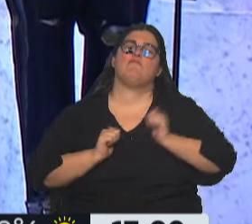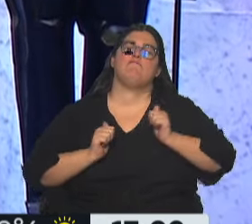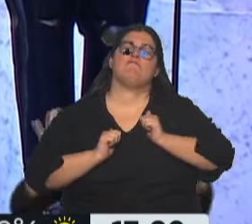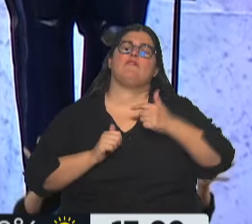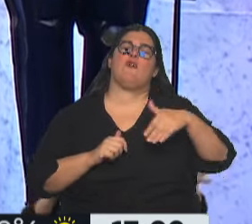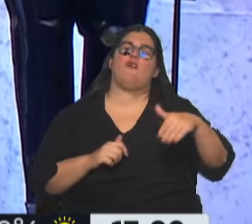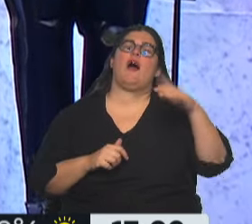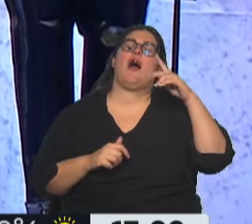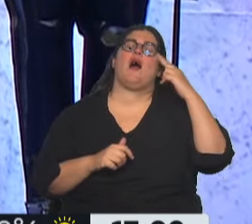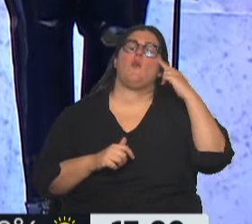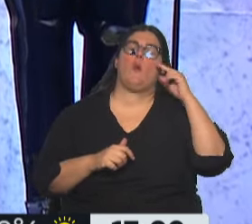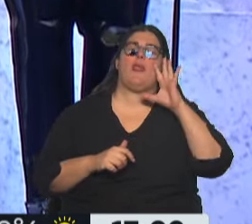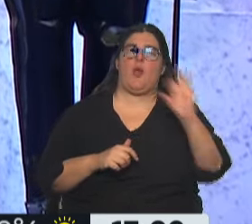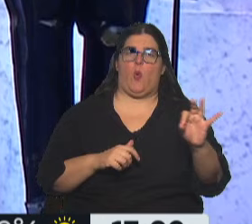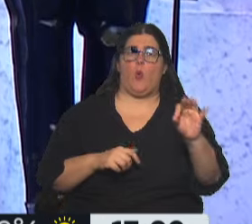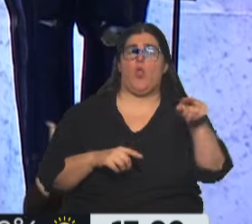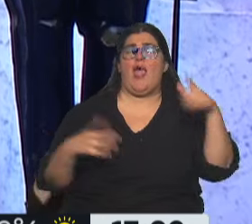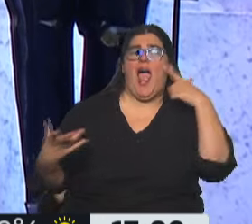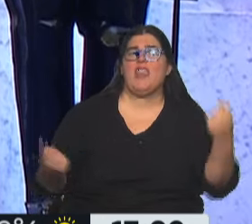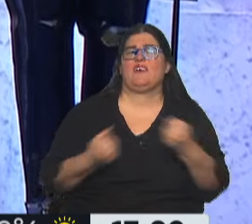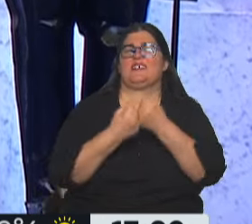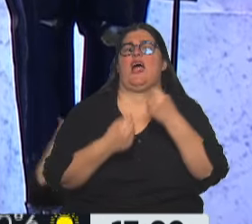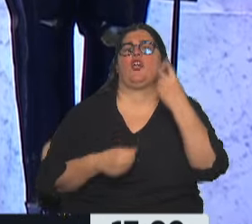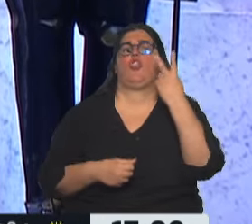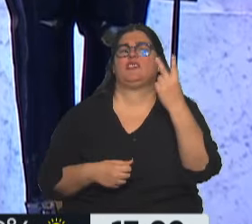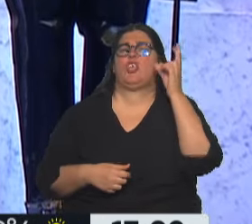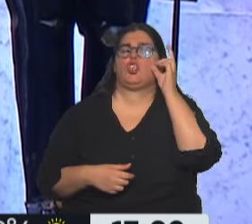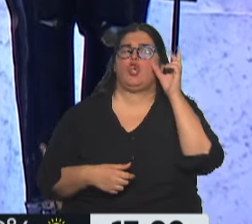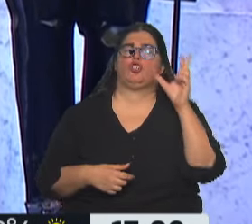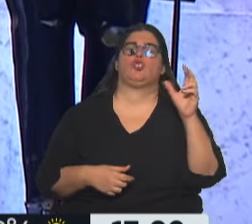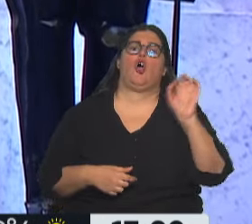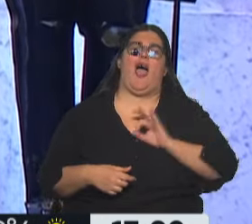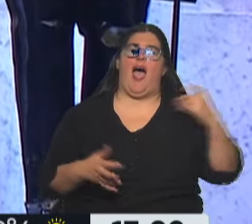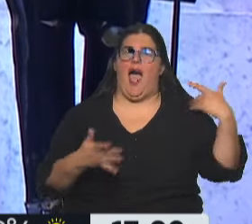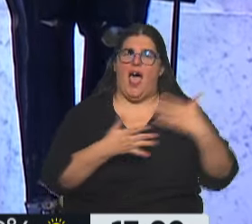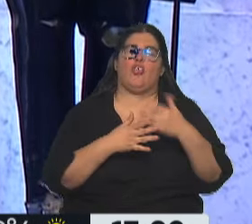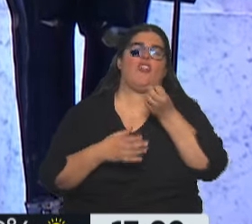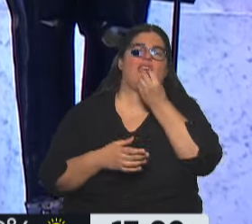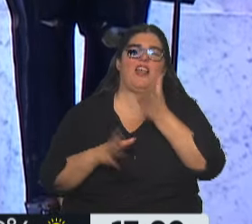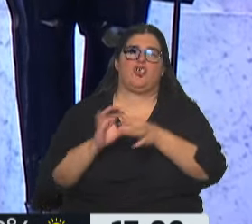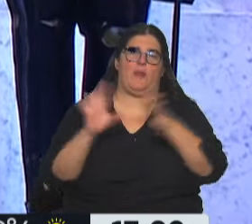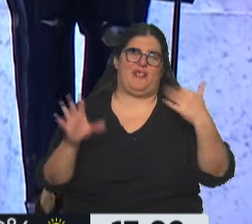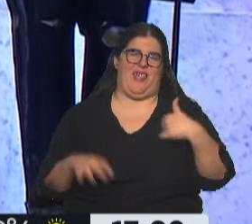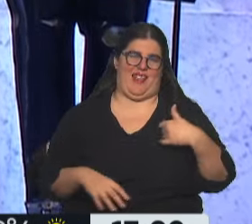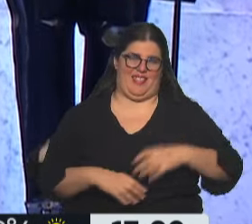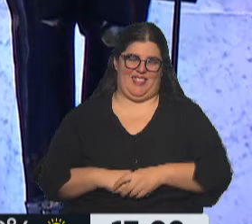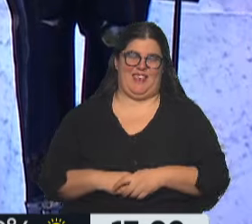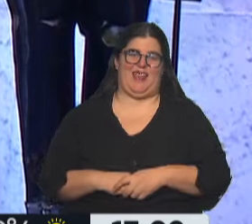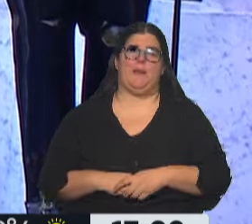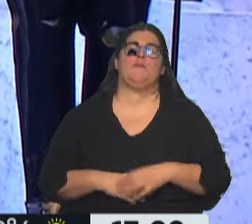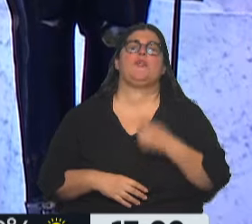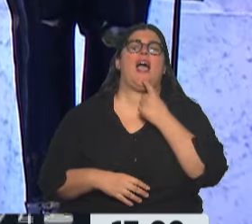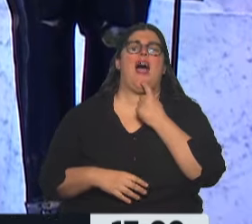cumplirán 208 años de la Declaración de la Independencia Argentina. Esto decía el